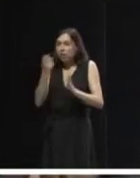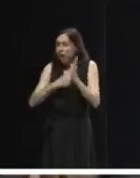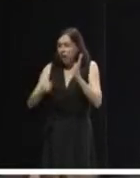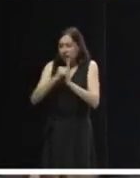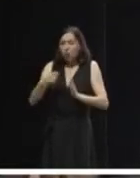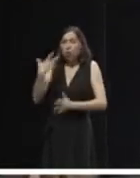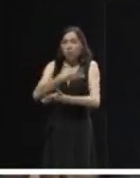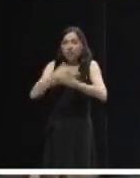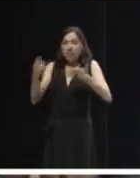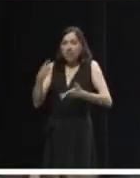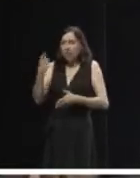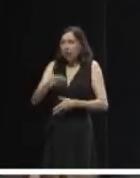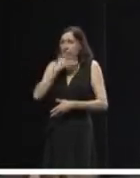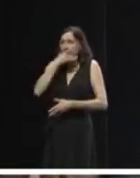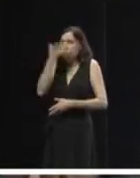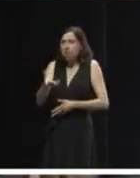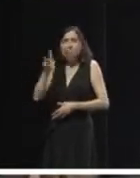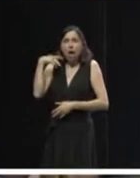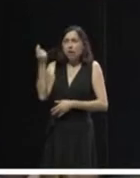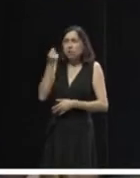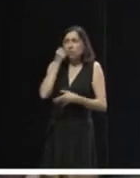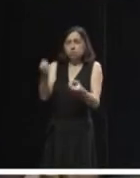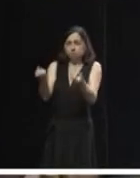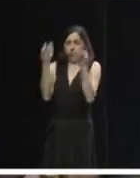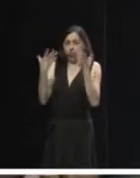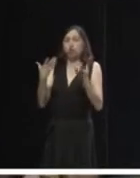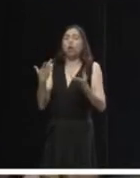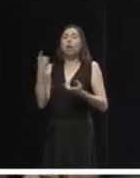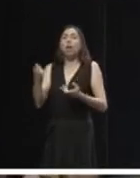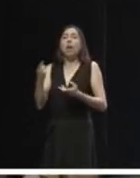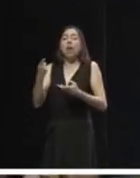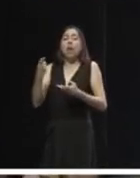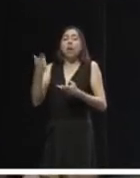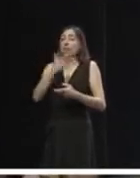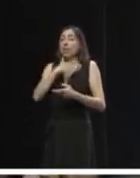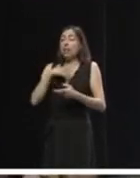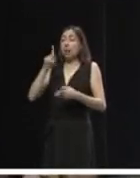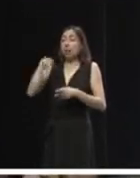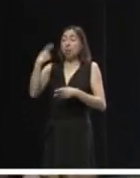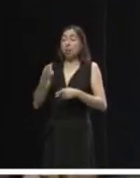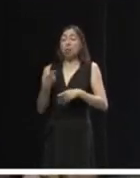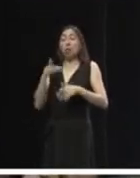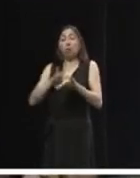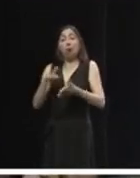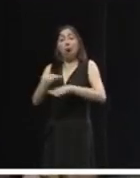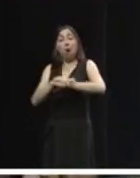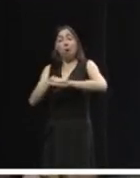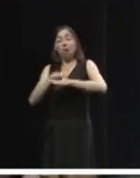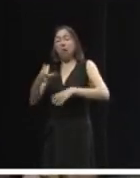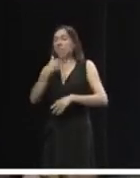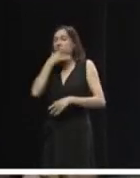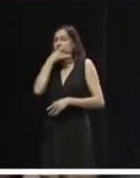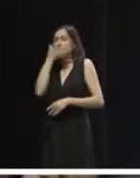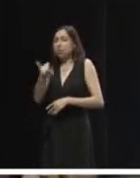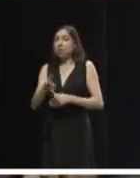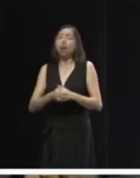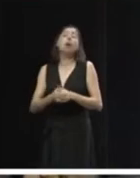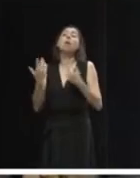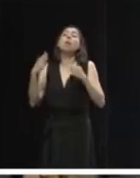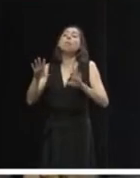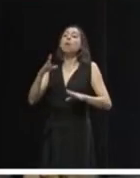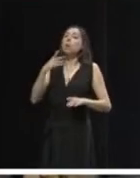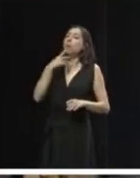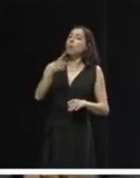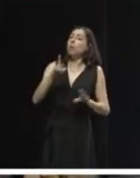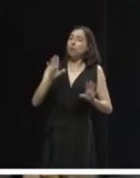una vergüenza para alguien que quiere presidir la Moncloa, es una vergüenza. Pero lo que nos dice es, bueno, lo voy a